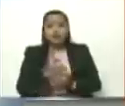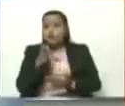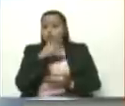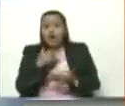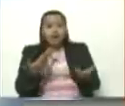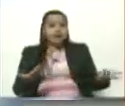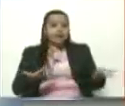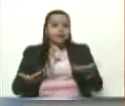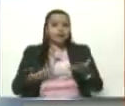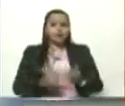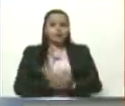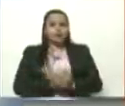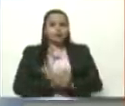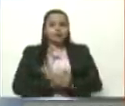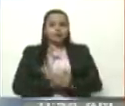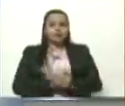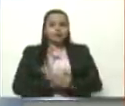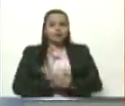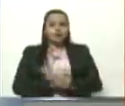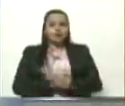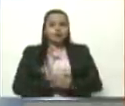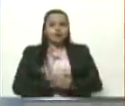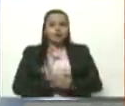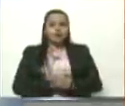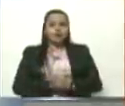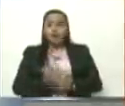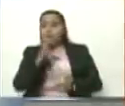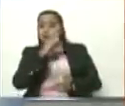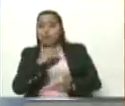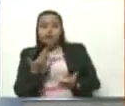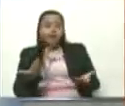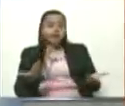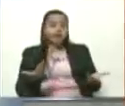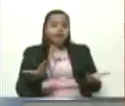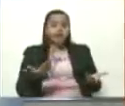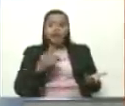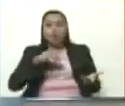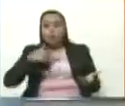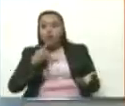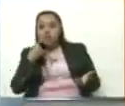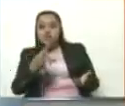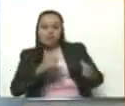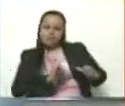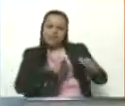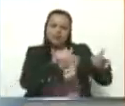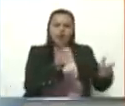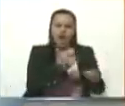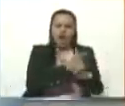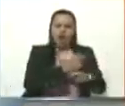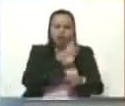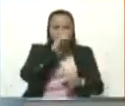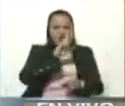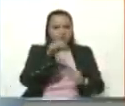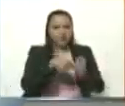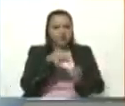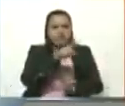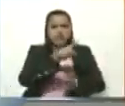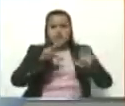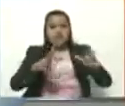un fin último es decir no no podemos decir que comenzó en agosto del 2017 y ya